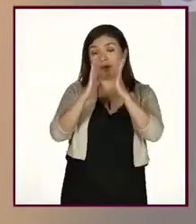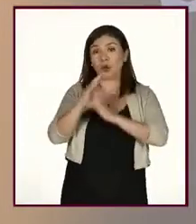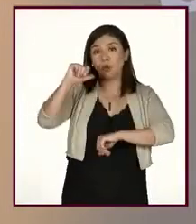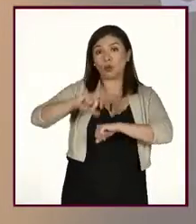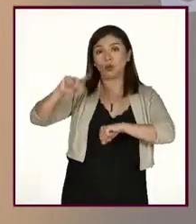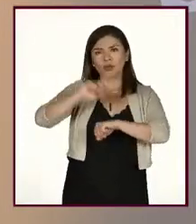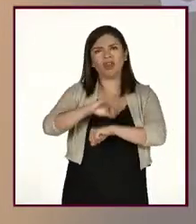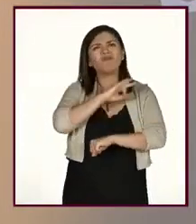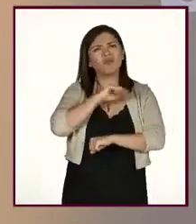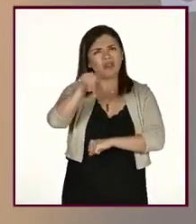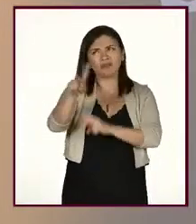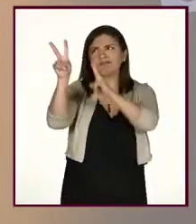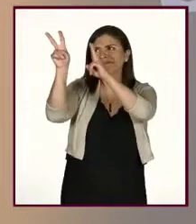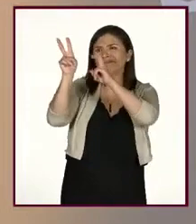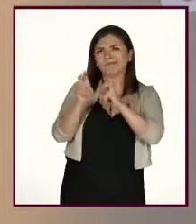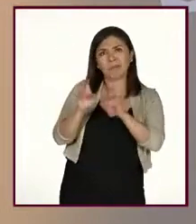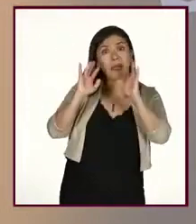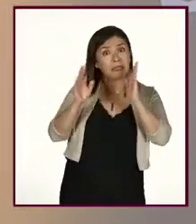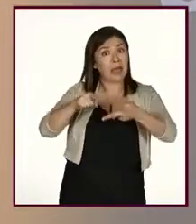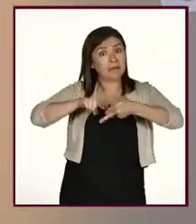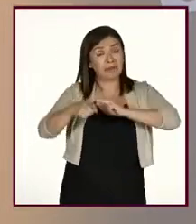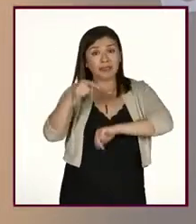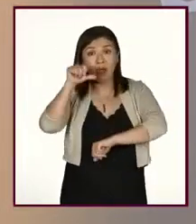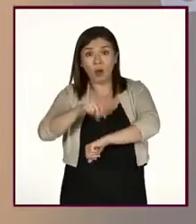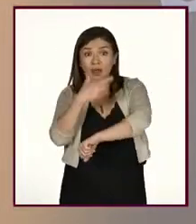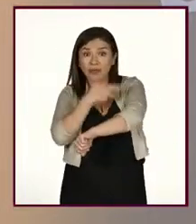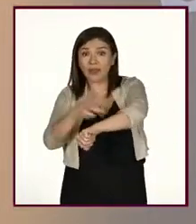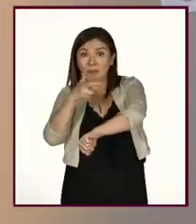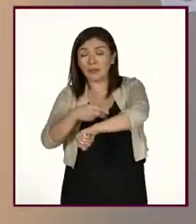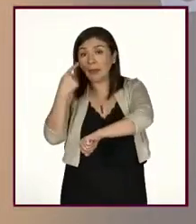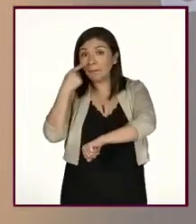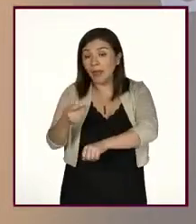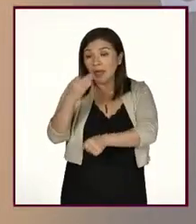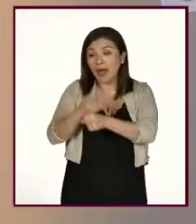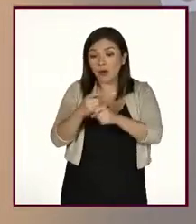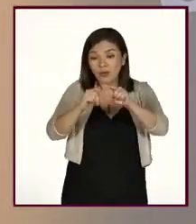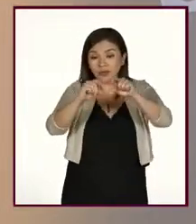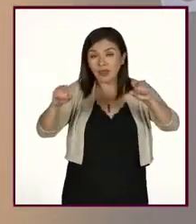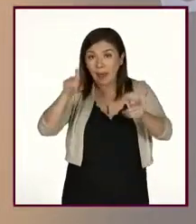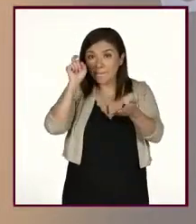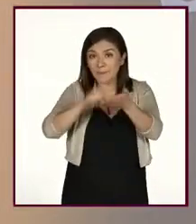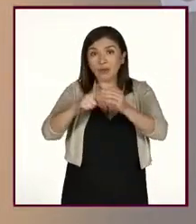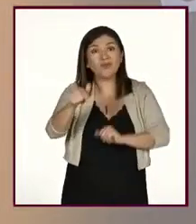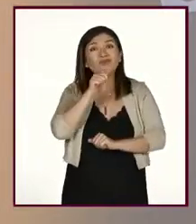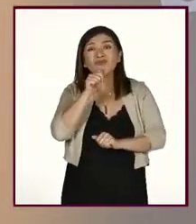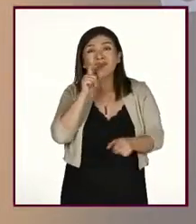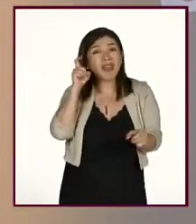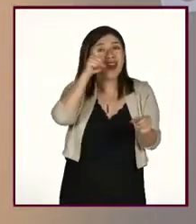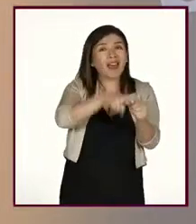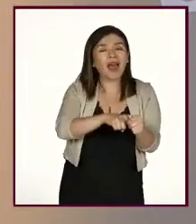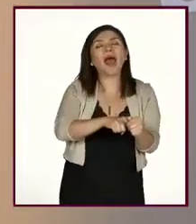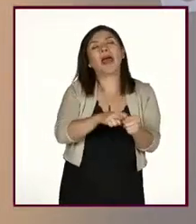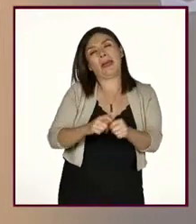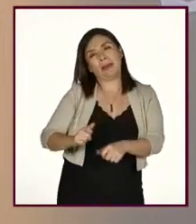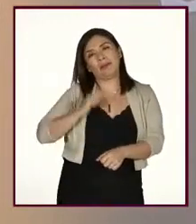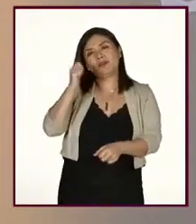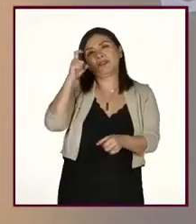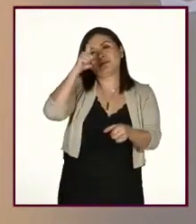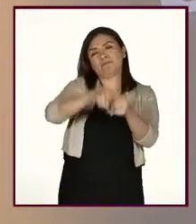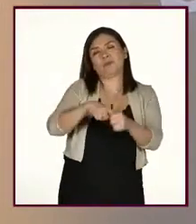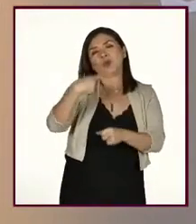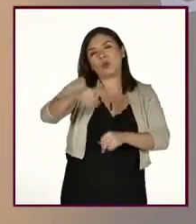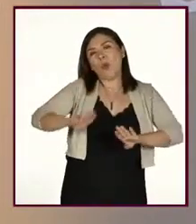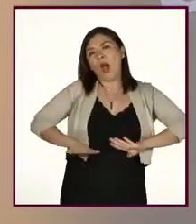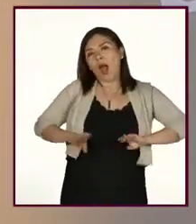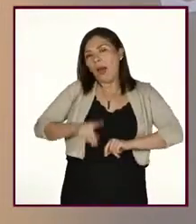participación, ustedes la pueden pues ya tramitar, entren al enlace que está en el chat de comentarios y si aún no tienen cuenta, regístrense con su